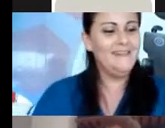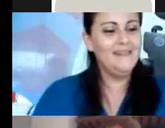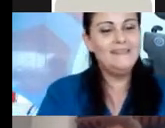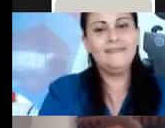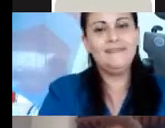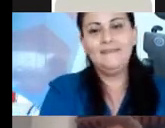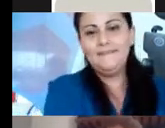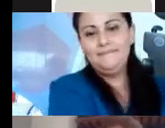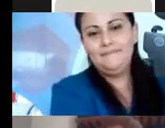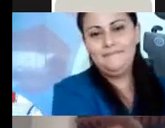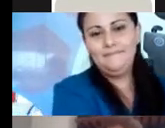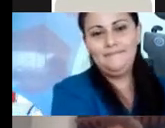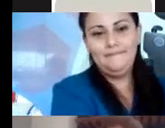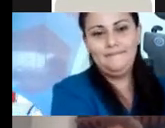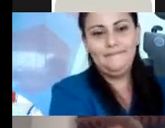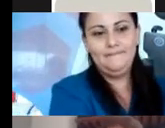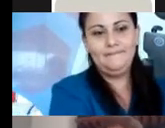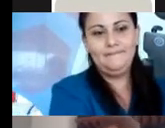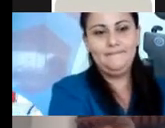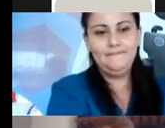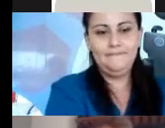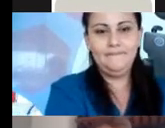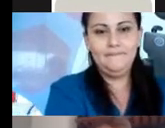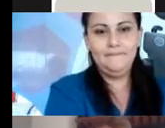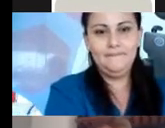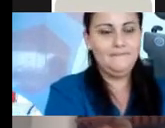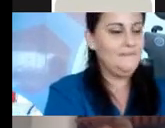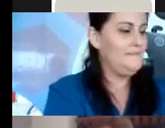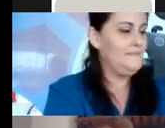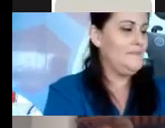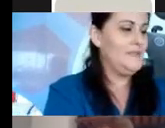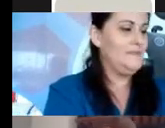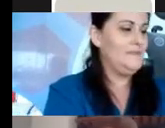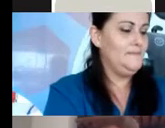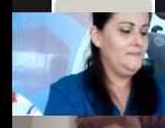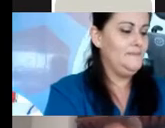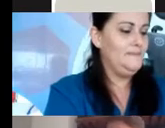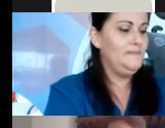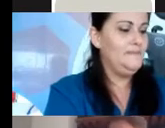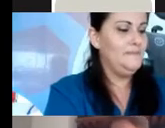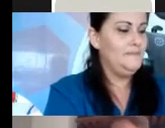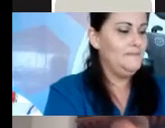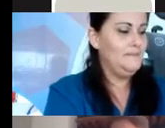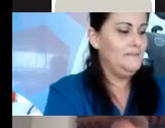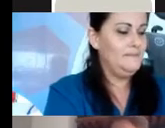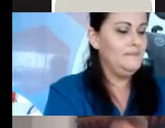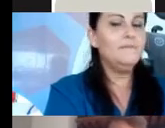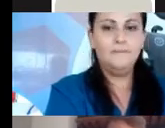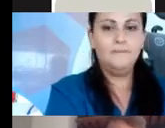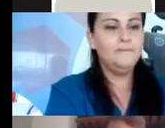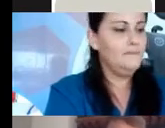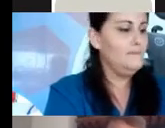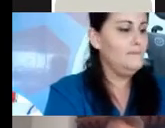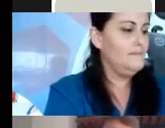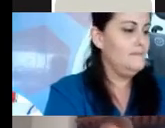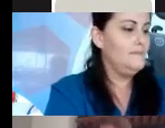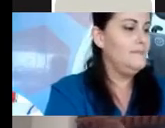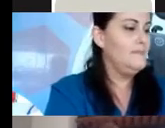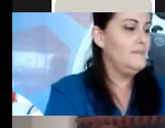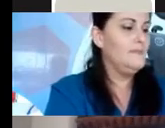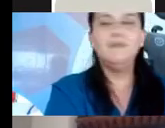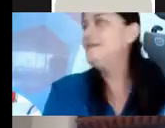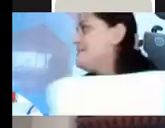Pero bueno, no importa, no sé si lo puedo abrir, no me lo deja abrir. Así que qué pena, pero lo podemos enviar luego a los participantes del